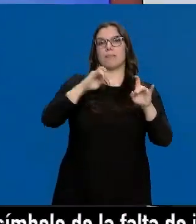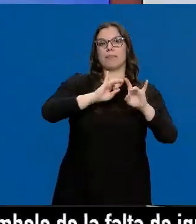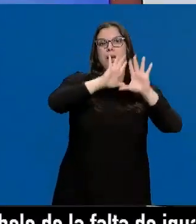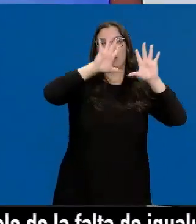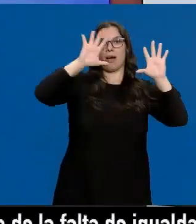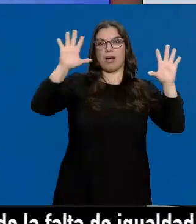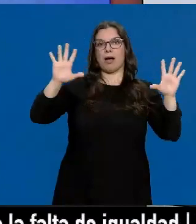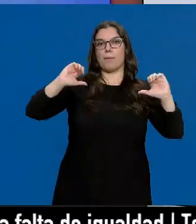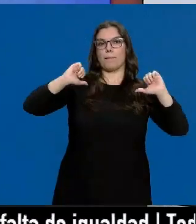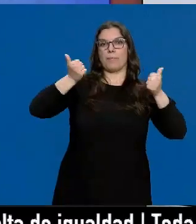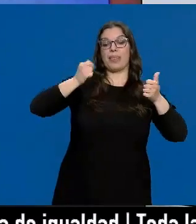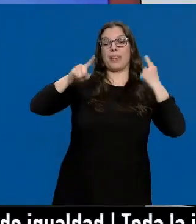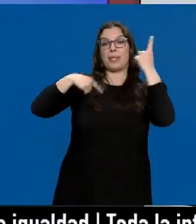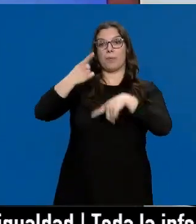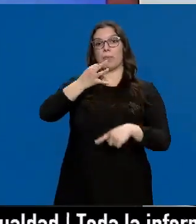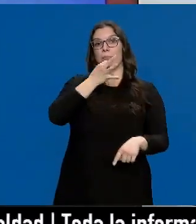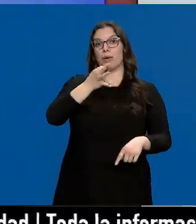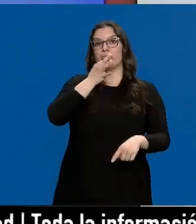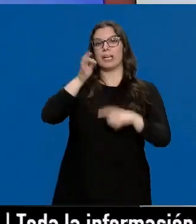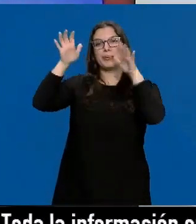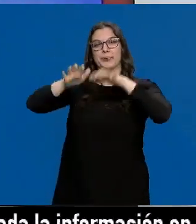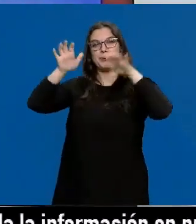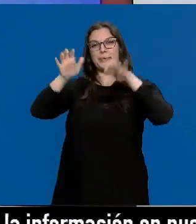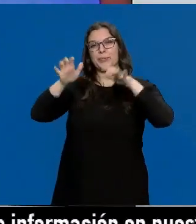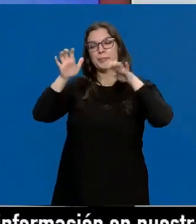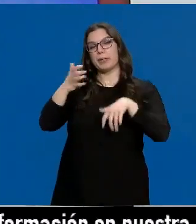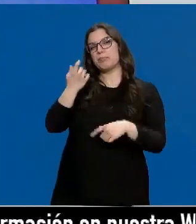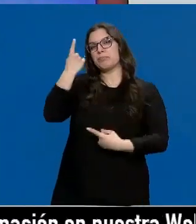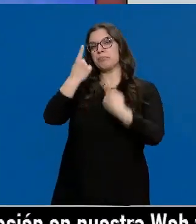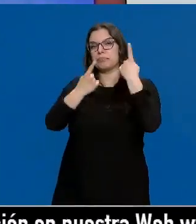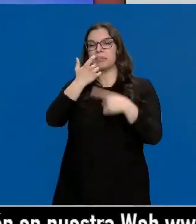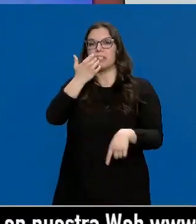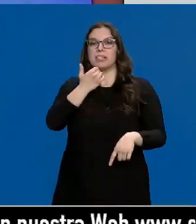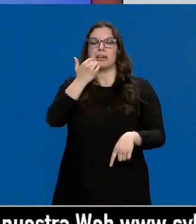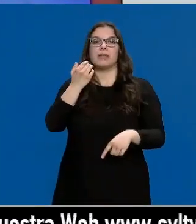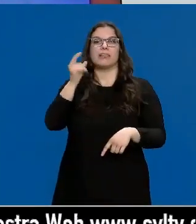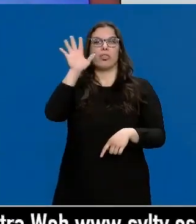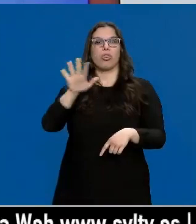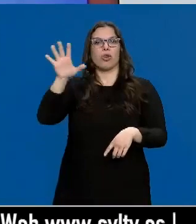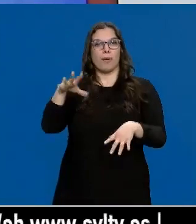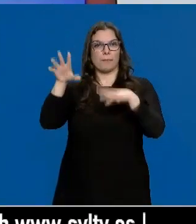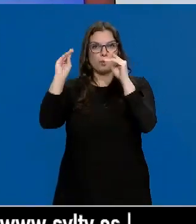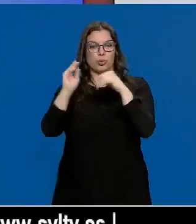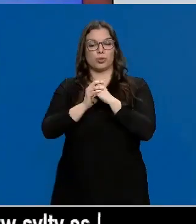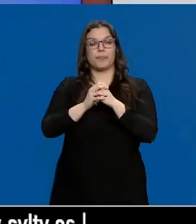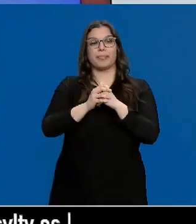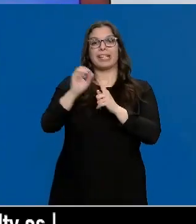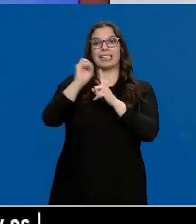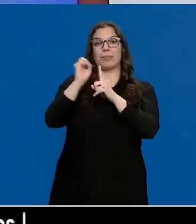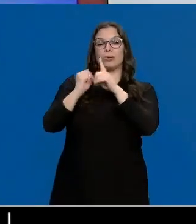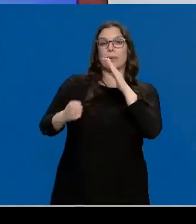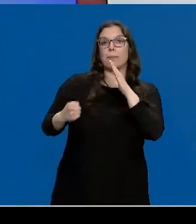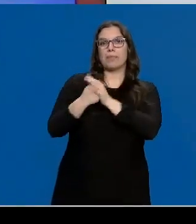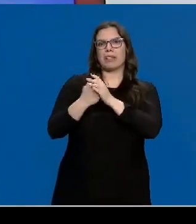ya algunos claros, y por la tarde persistirían de forma más anecdótica en puntos de Burgos. Todo ello con unas temperaturas máximas